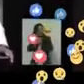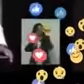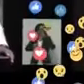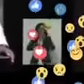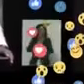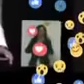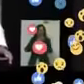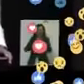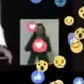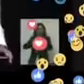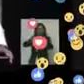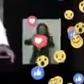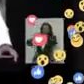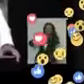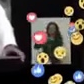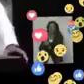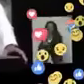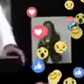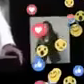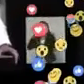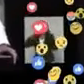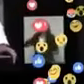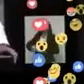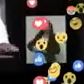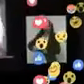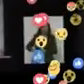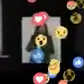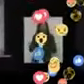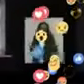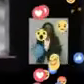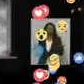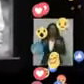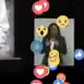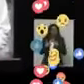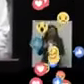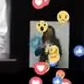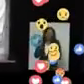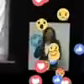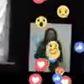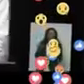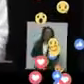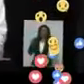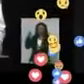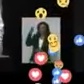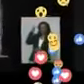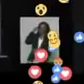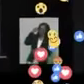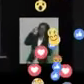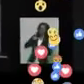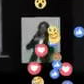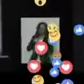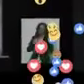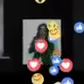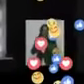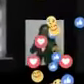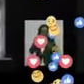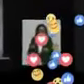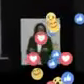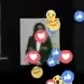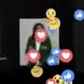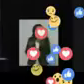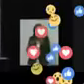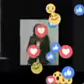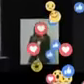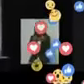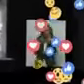diciendo. Si él siendo diputado, no nos engañemos ni nos, mira cómo lo tratan. ¿Qué no te va